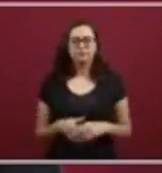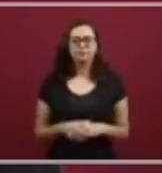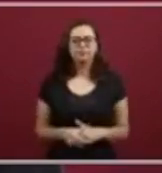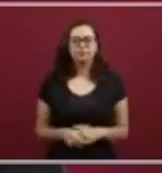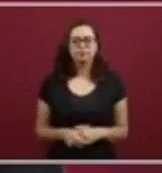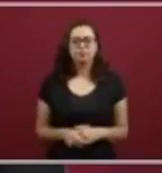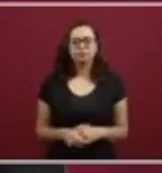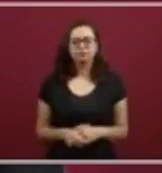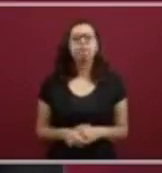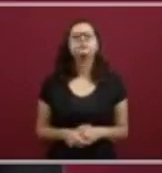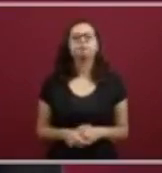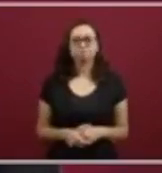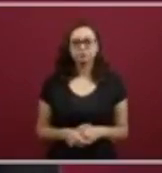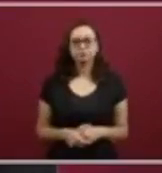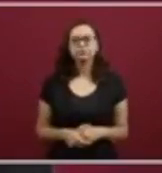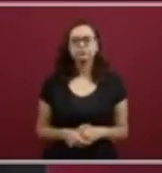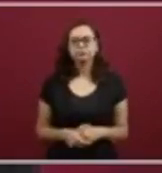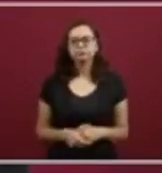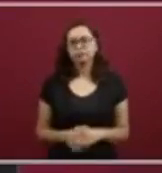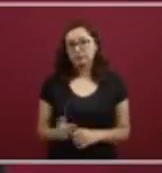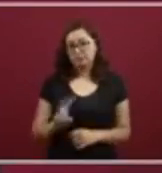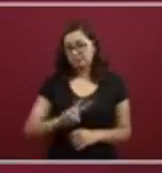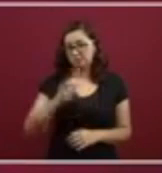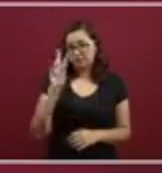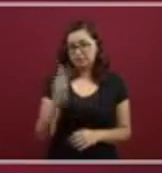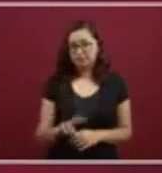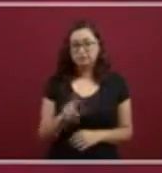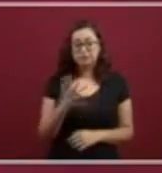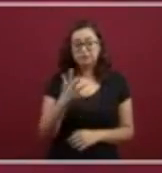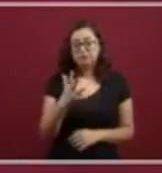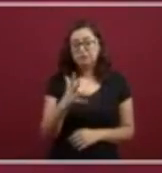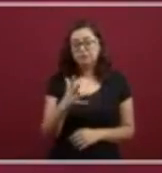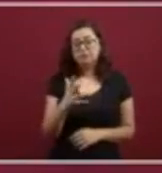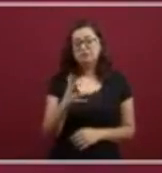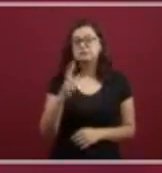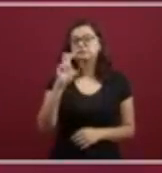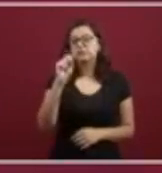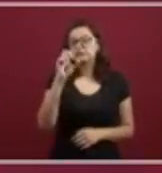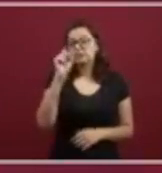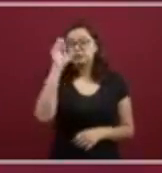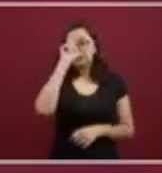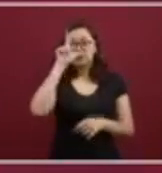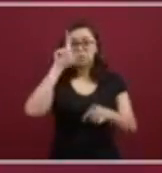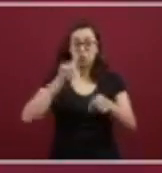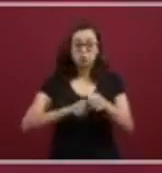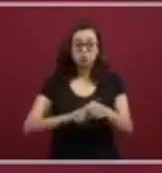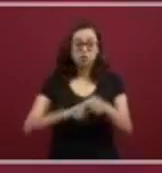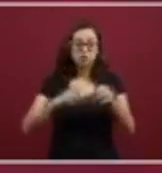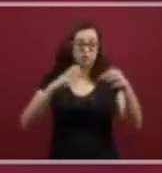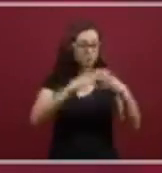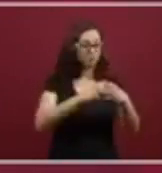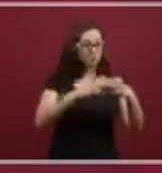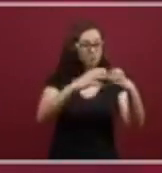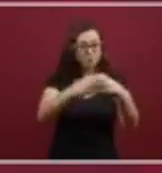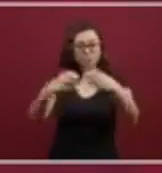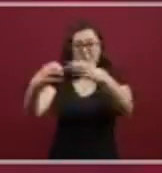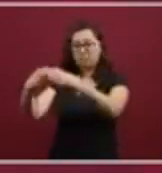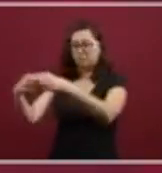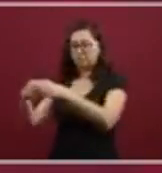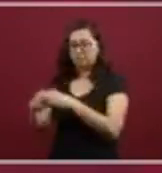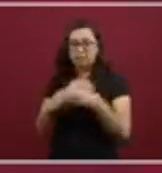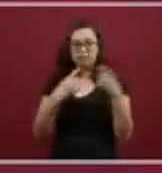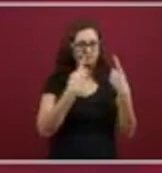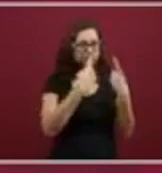En efecto, son alrededor de 60 culturas o etnias. Esa